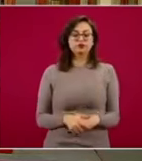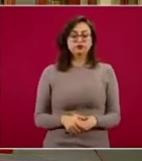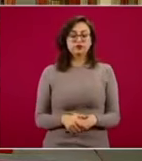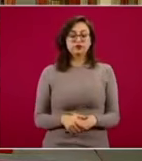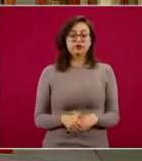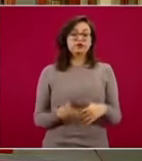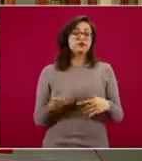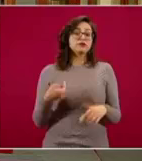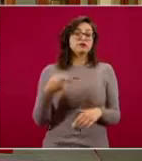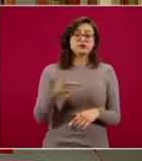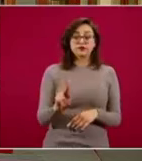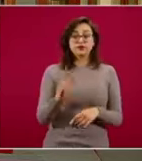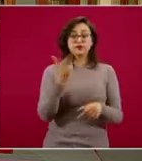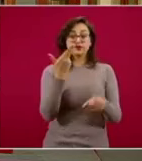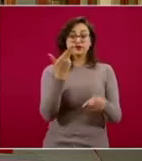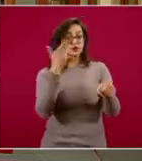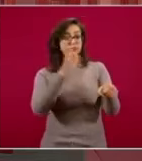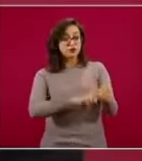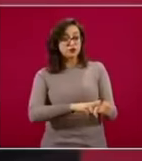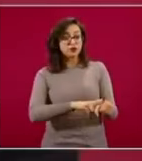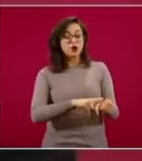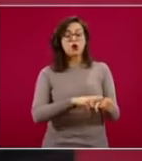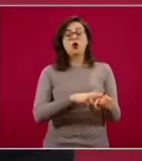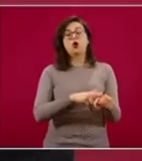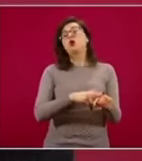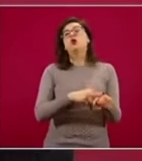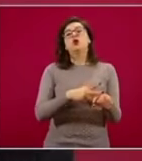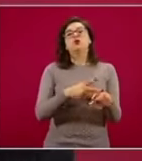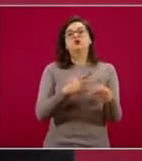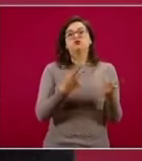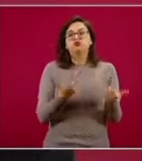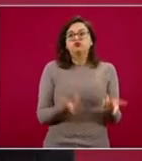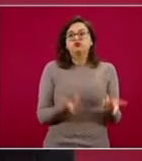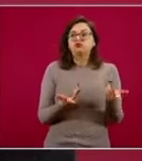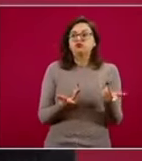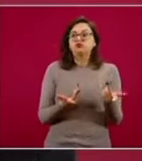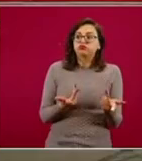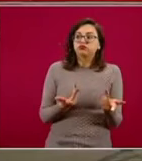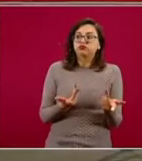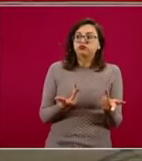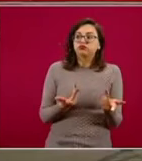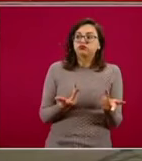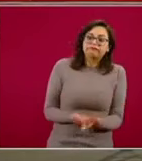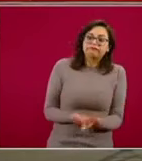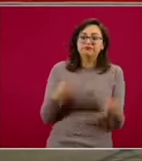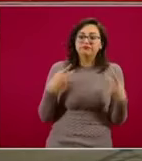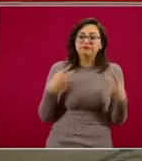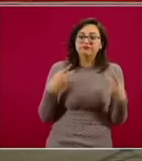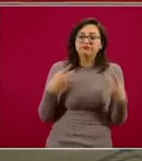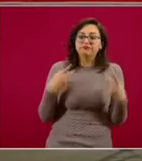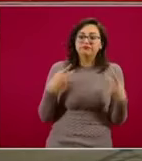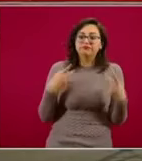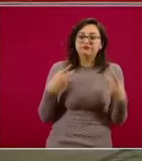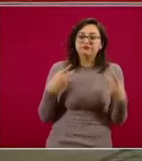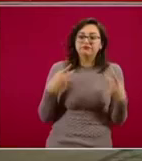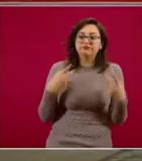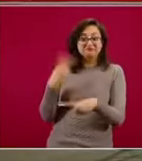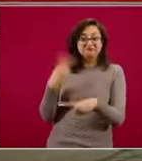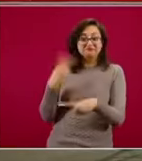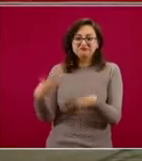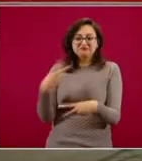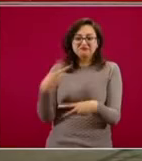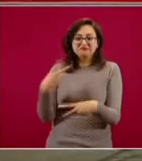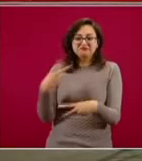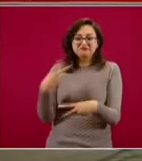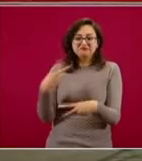su misión cuando las personas enfermas han acudido a estos lugares. Y las razones por las que las personas no